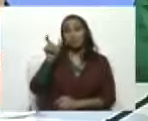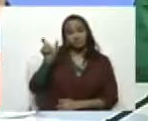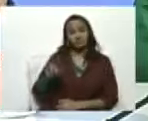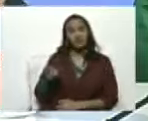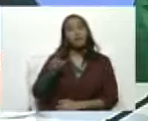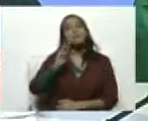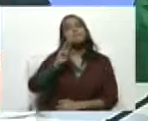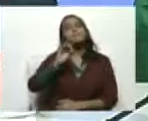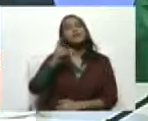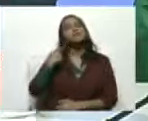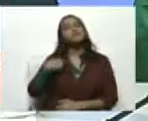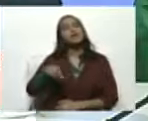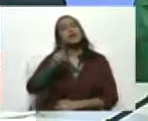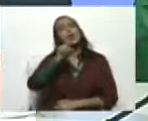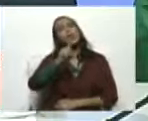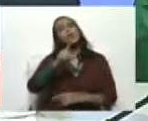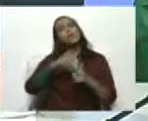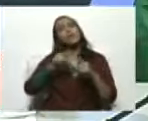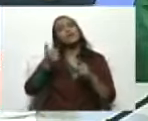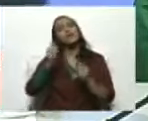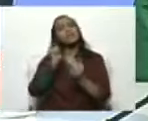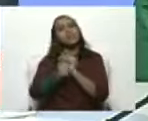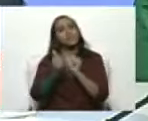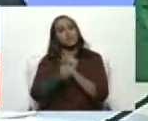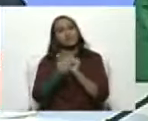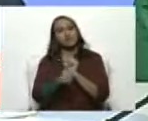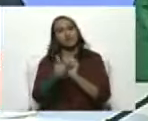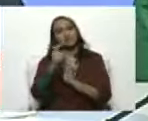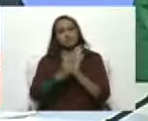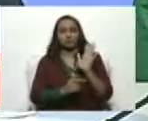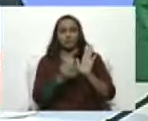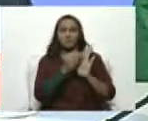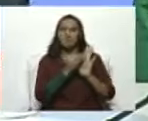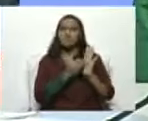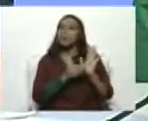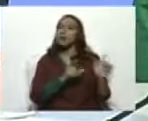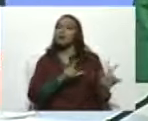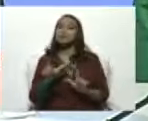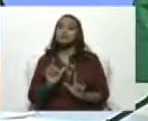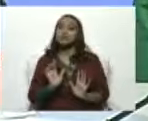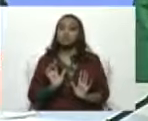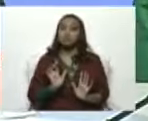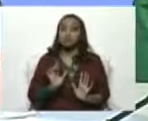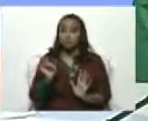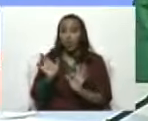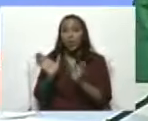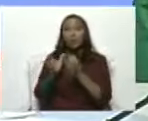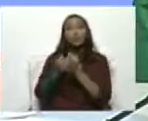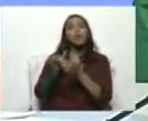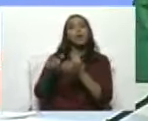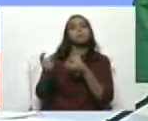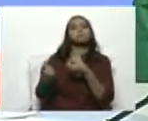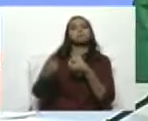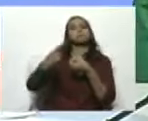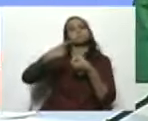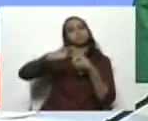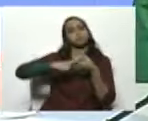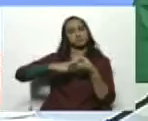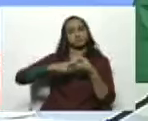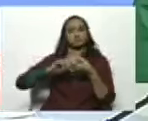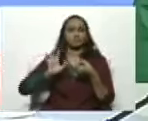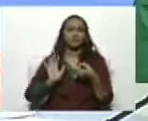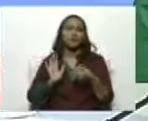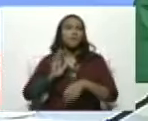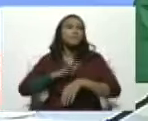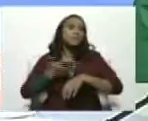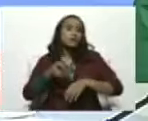Tiene el del partido y tiene un 1 por 10 de deportista. Porque son compañeros que probablemente no son militantes de ningún